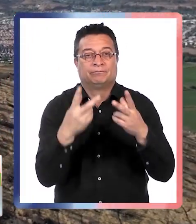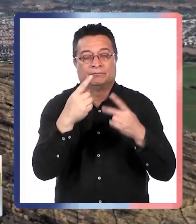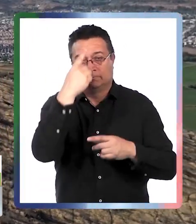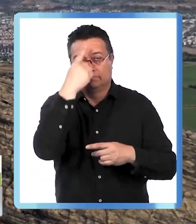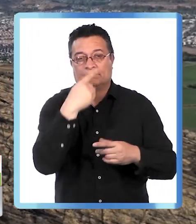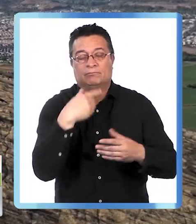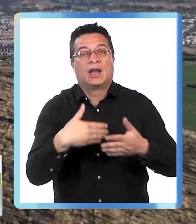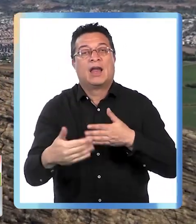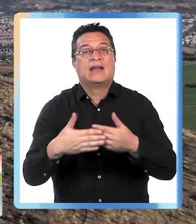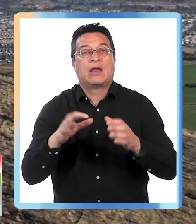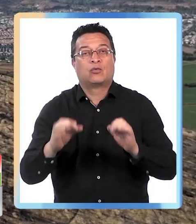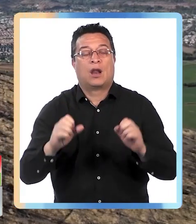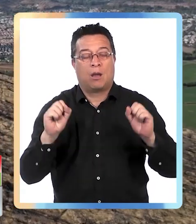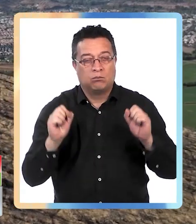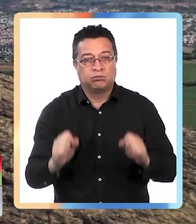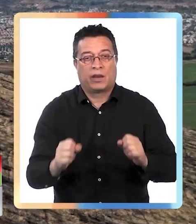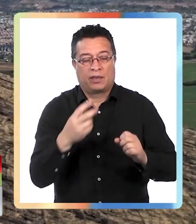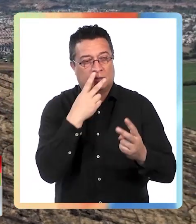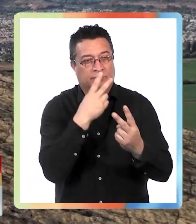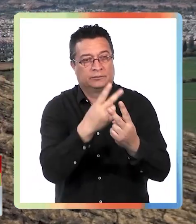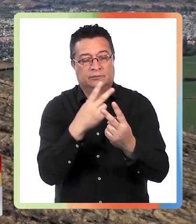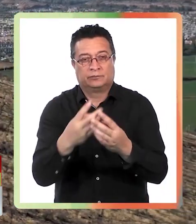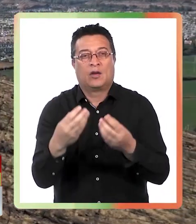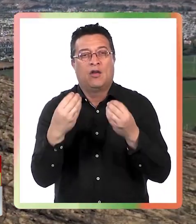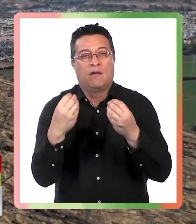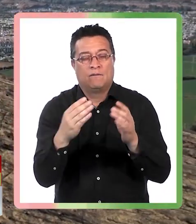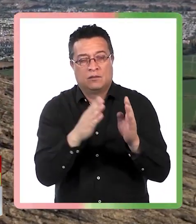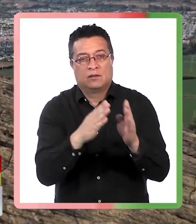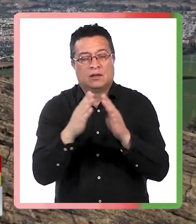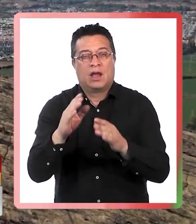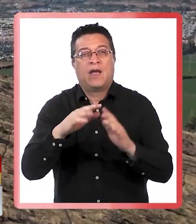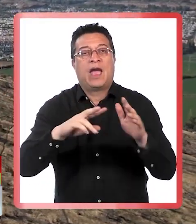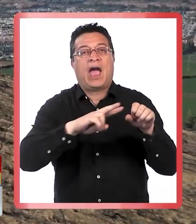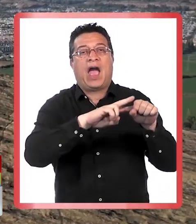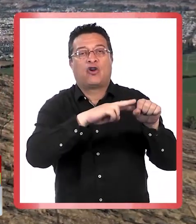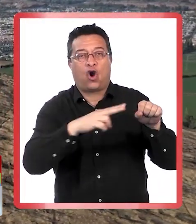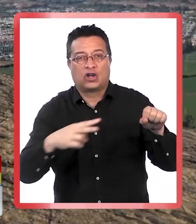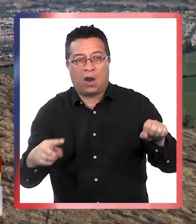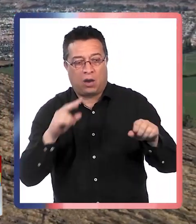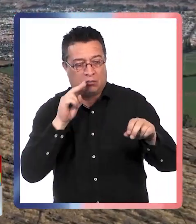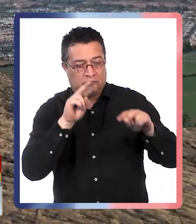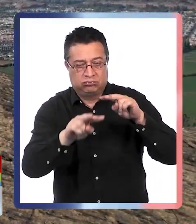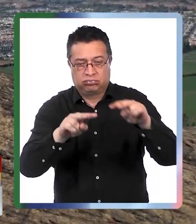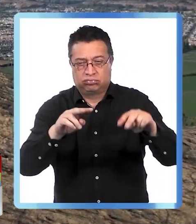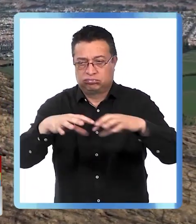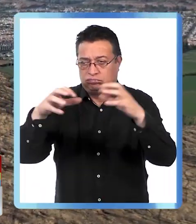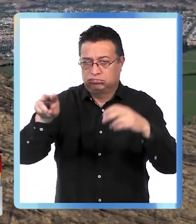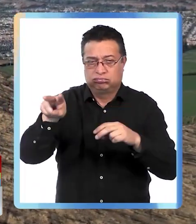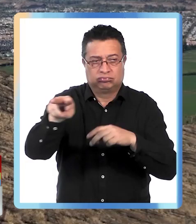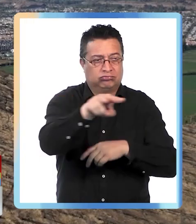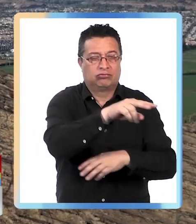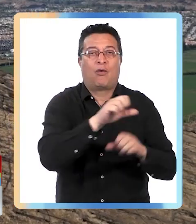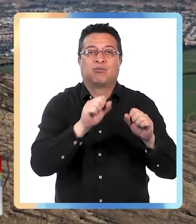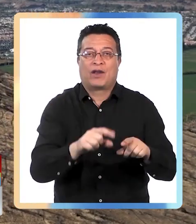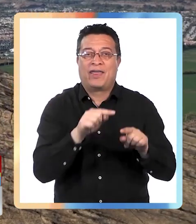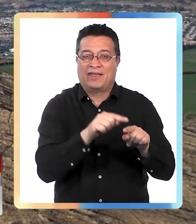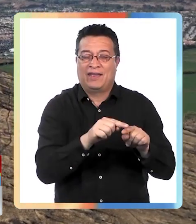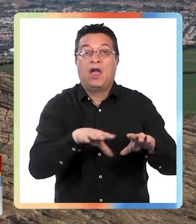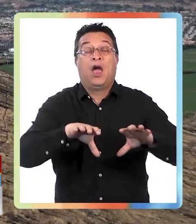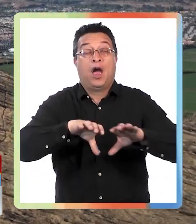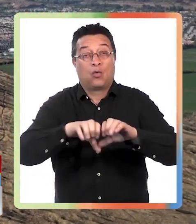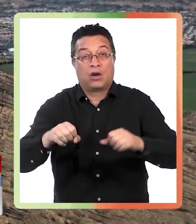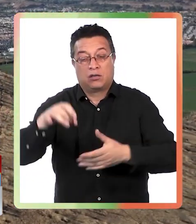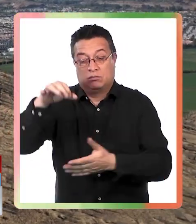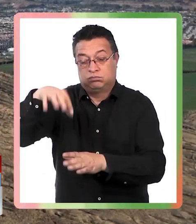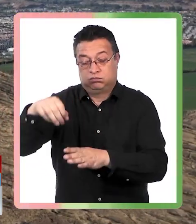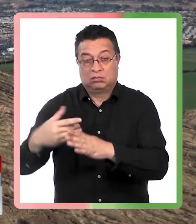este monumento natural desde donde es posible apreciar una buena parte del Valle de Aconcagua y sus principales cumbres. El acuerdo